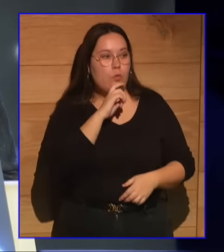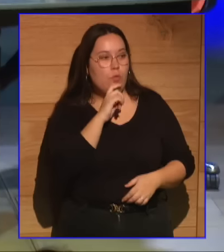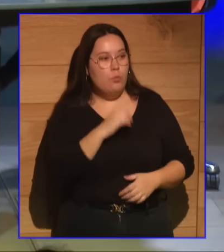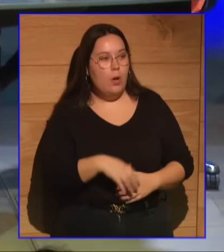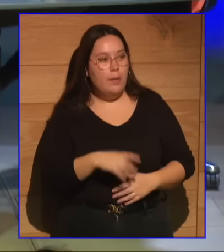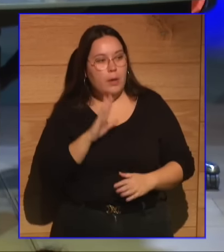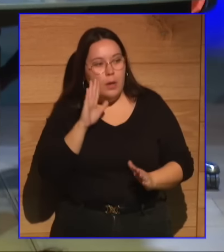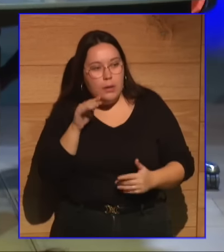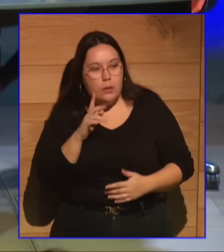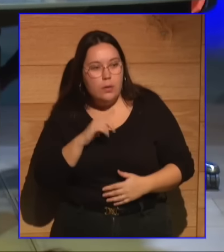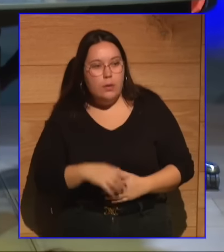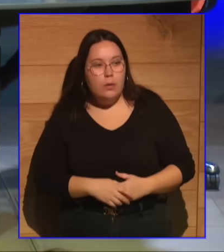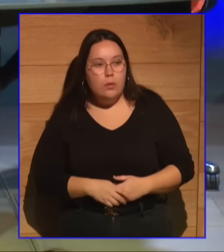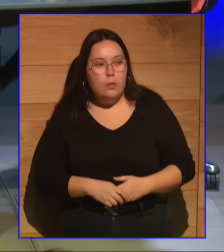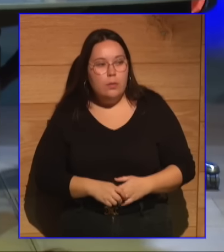detente un poquito.